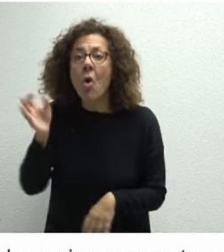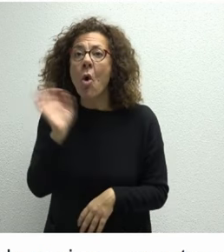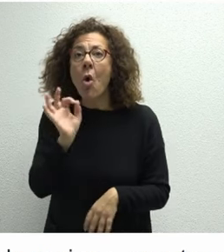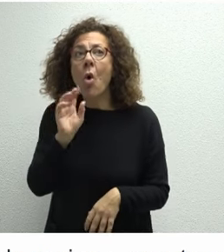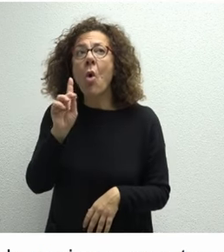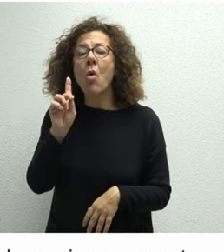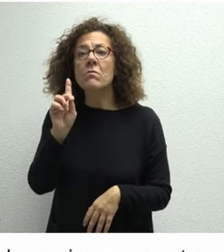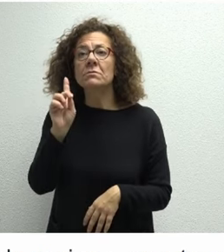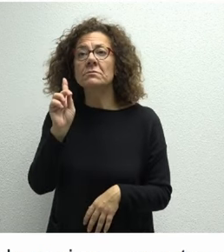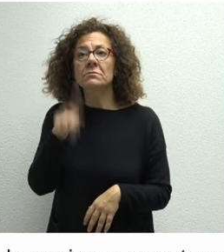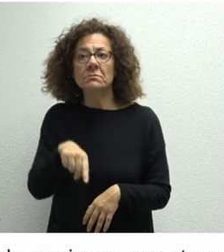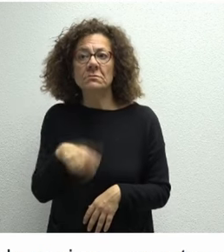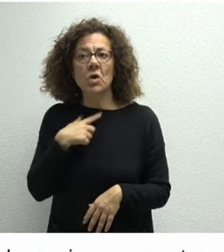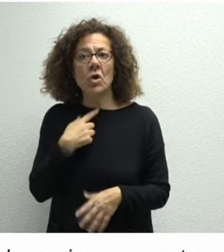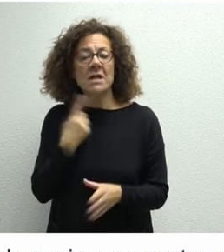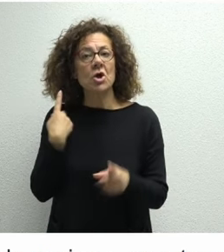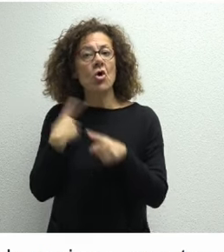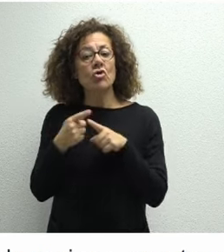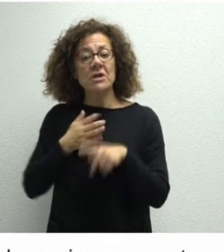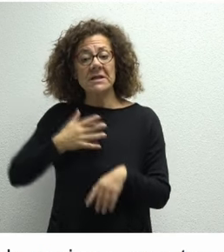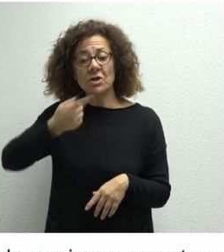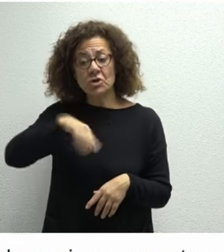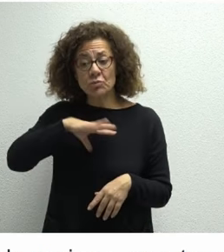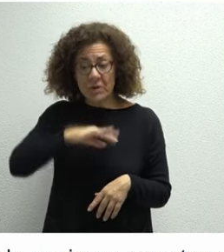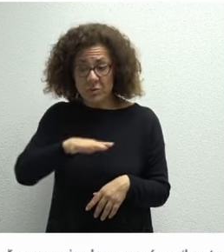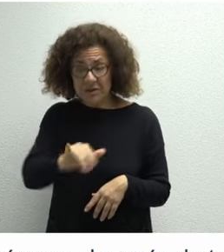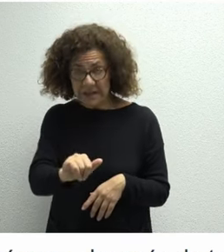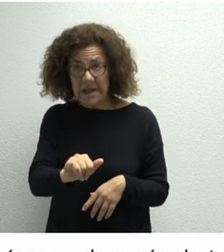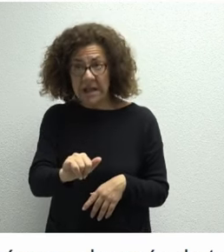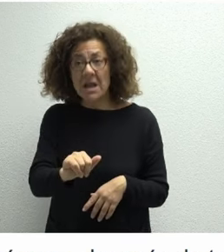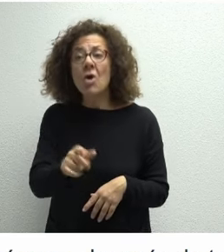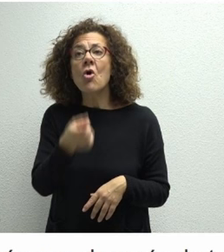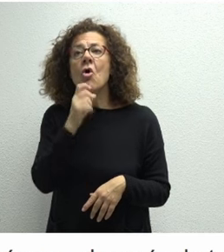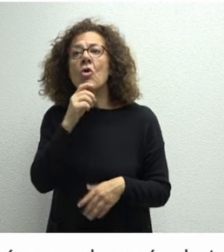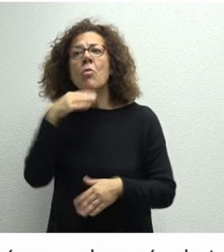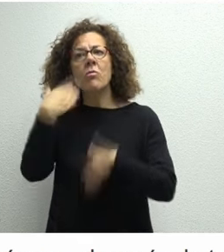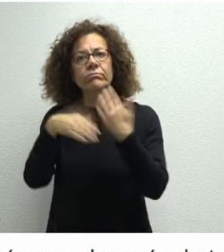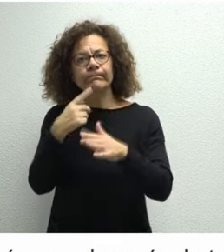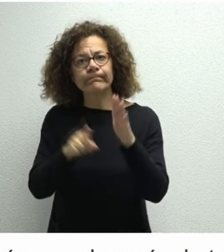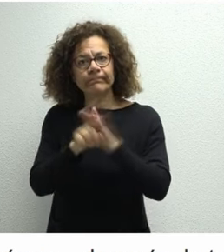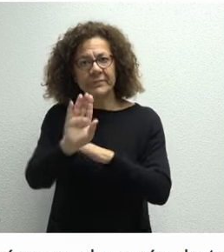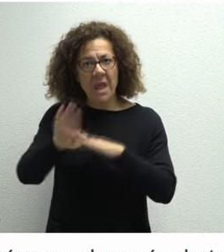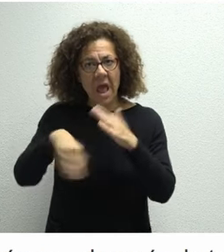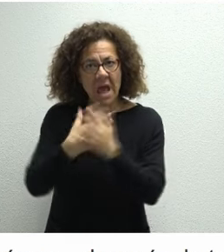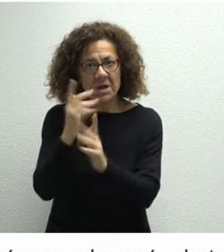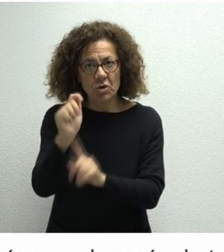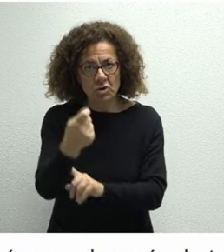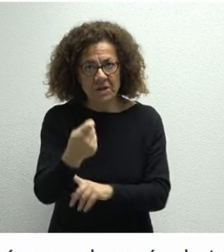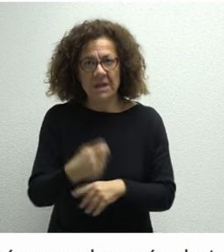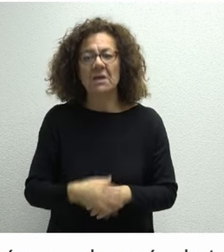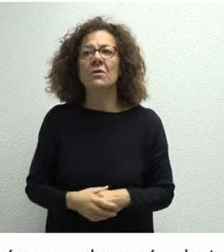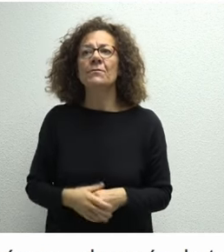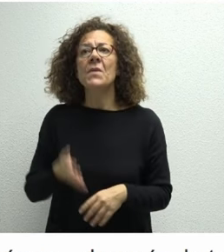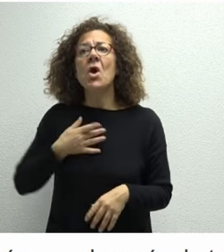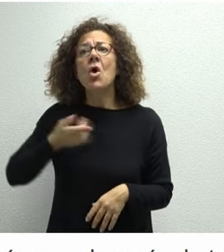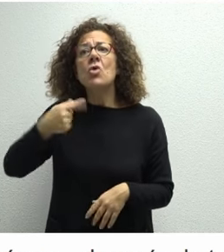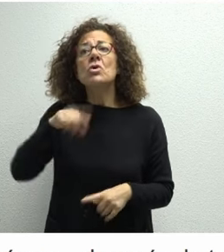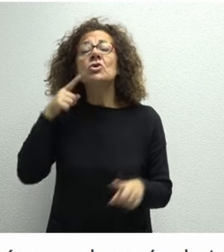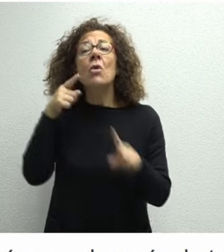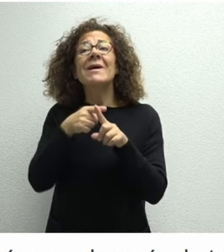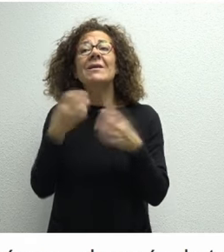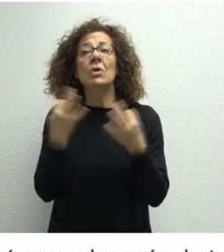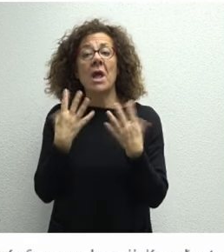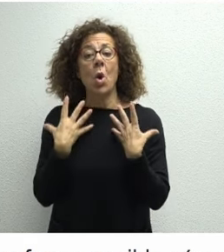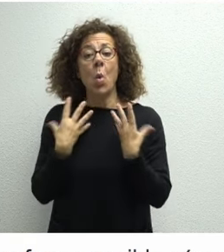los con los ingredientes que nosotros podríamos tener Pues cómo poder avanzar a eso nuestra pretensión era que